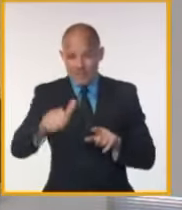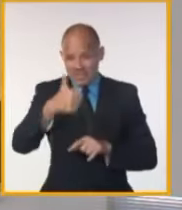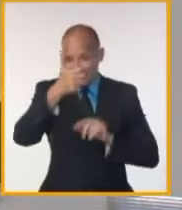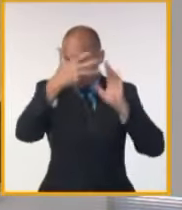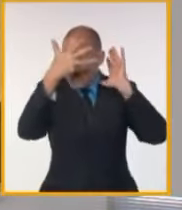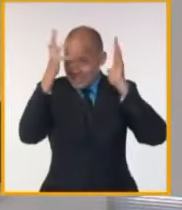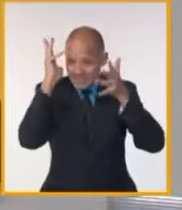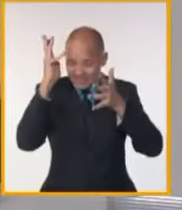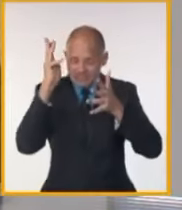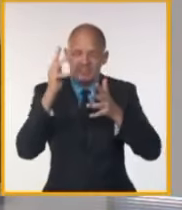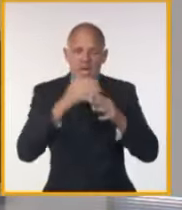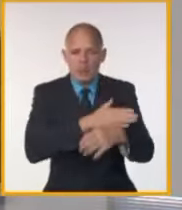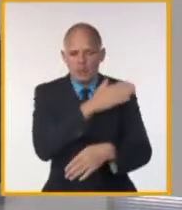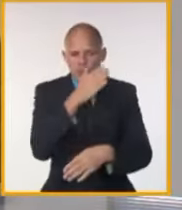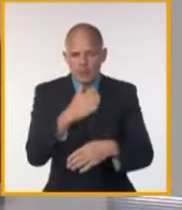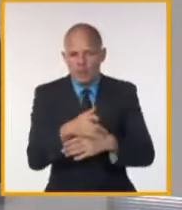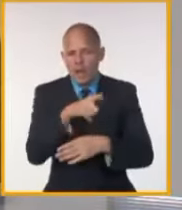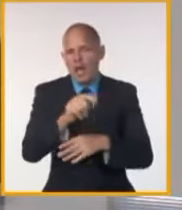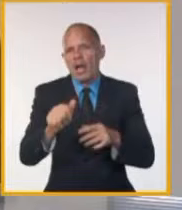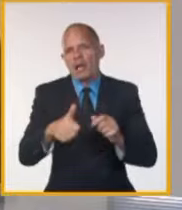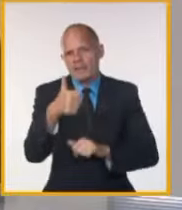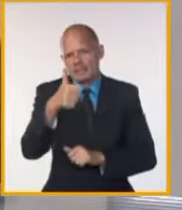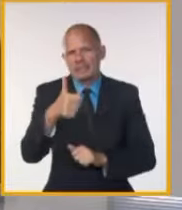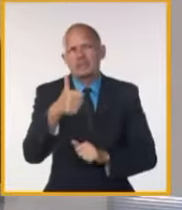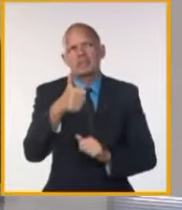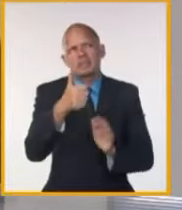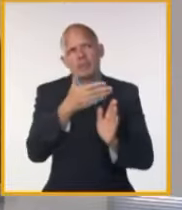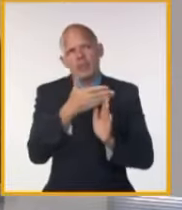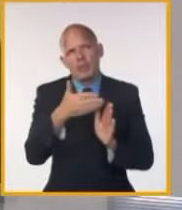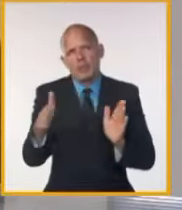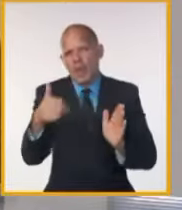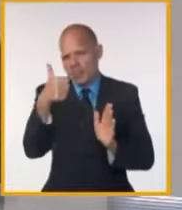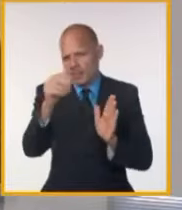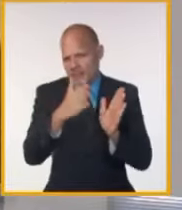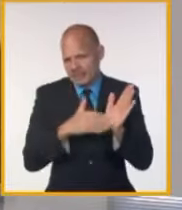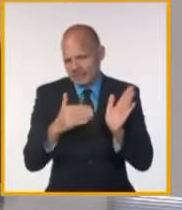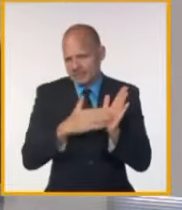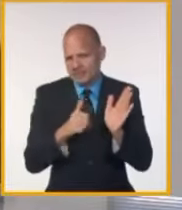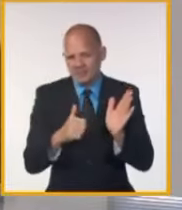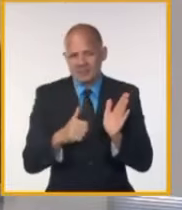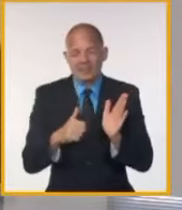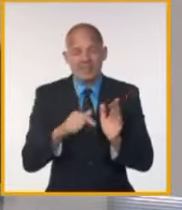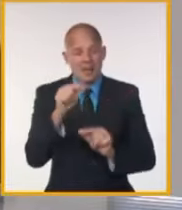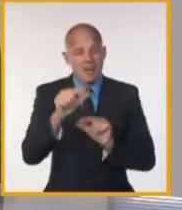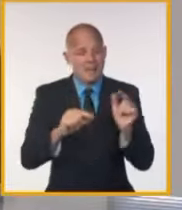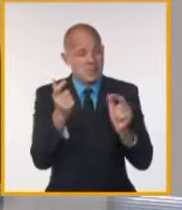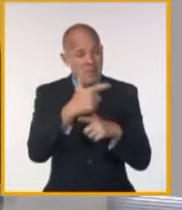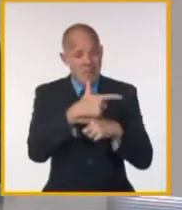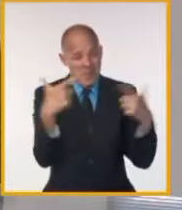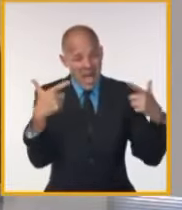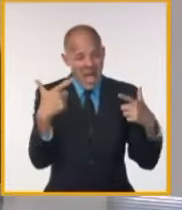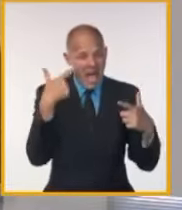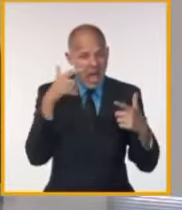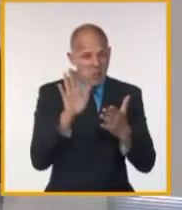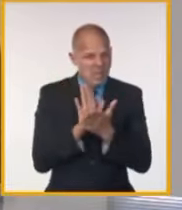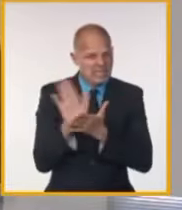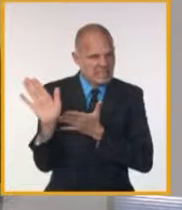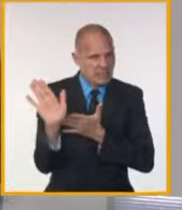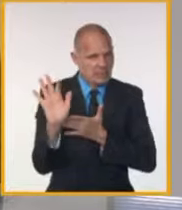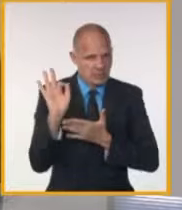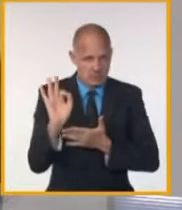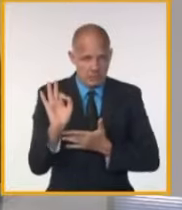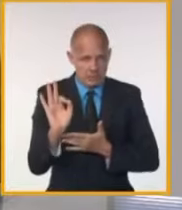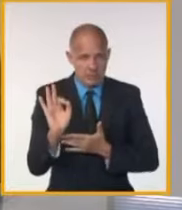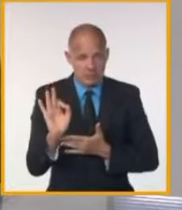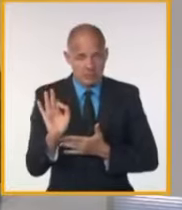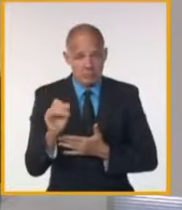gobierno su imagen pública ha sufrido un desgaste que al día de hoy Yo creo que la opinión pública que prepondera no